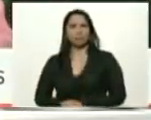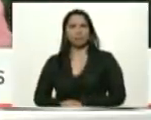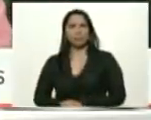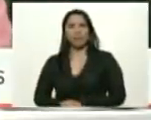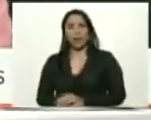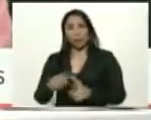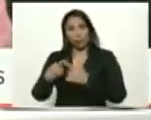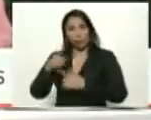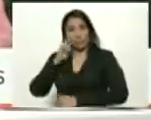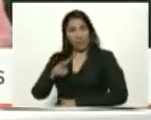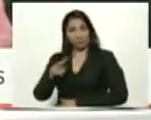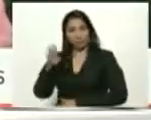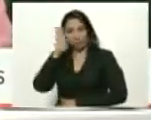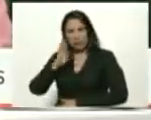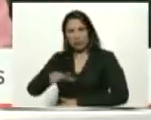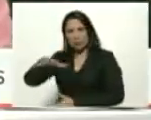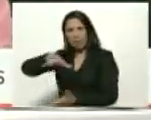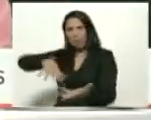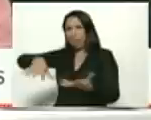desatado.